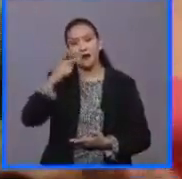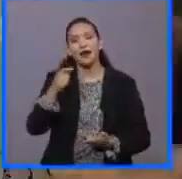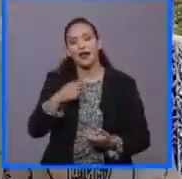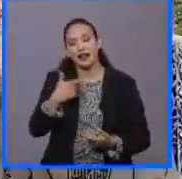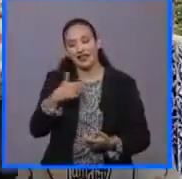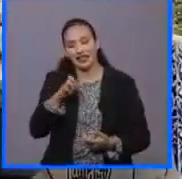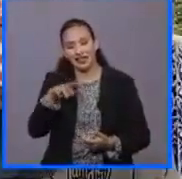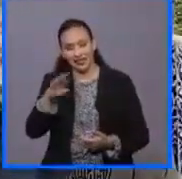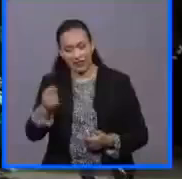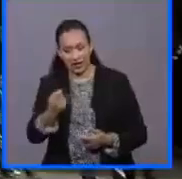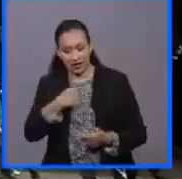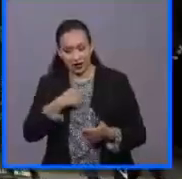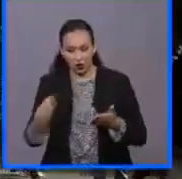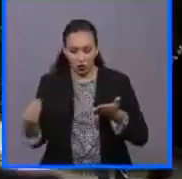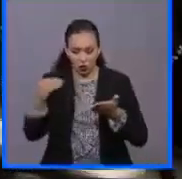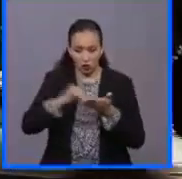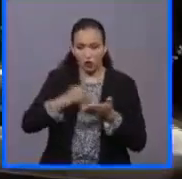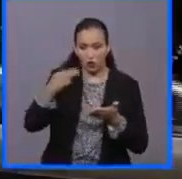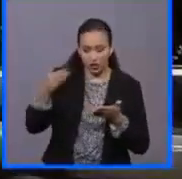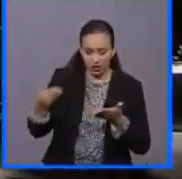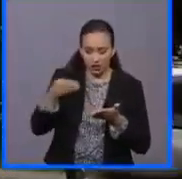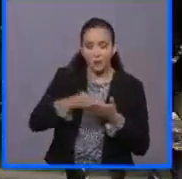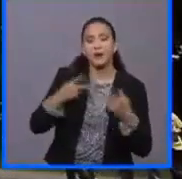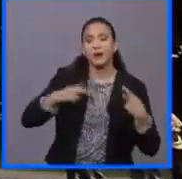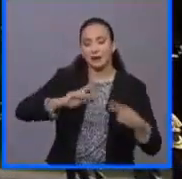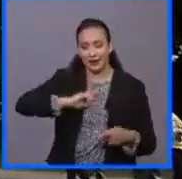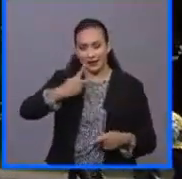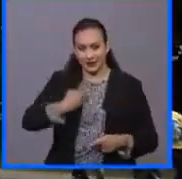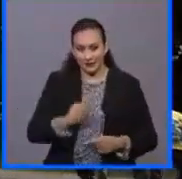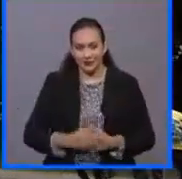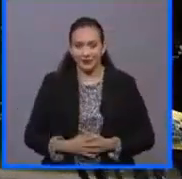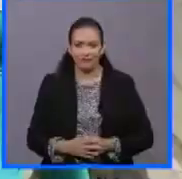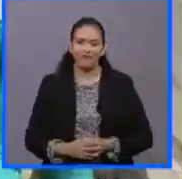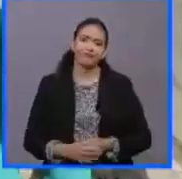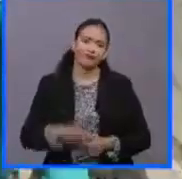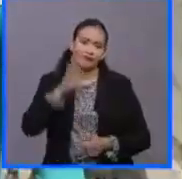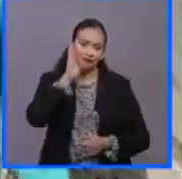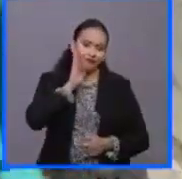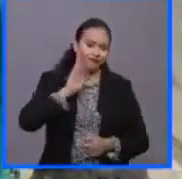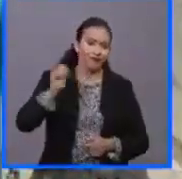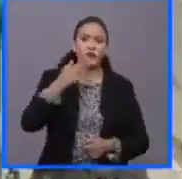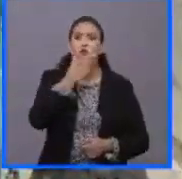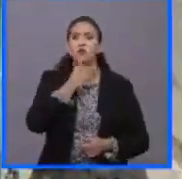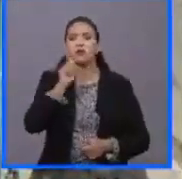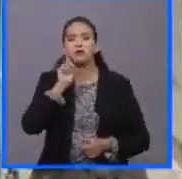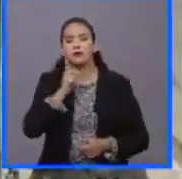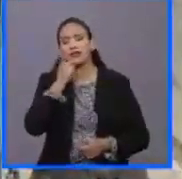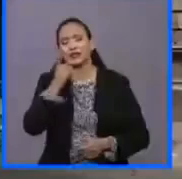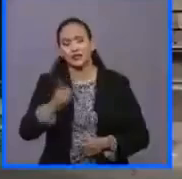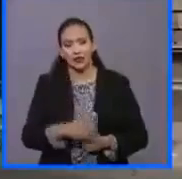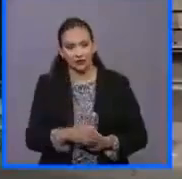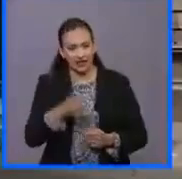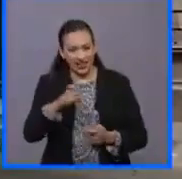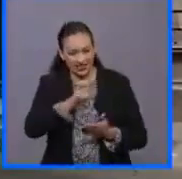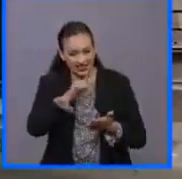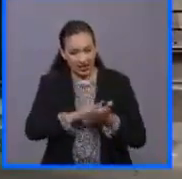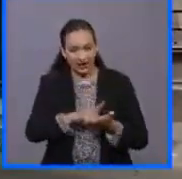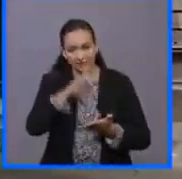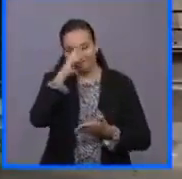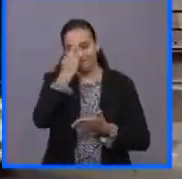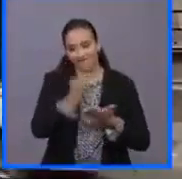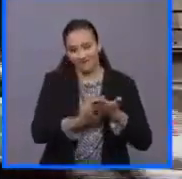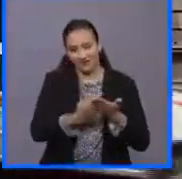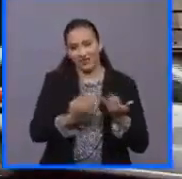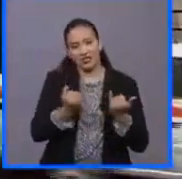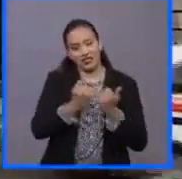género autodeterminada de las personas trans. Las y los ministros sostuvieron que dicha norma vulneraba el derecho a